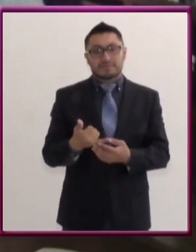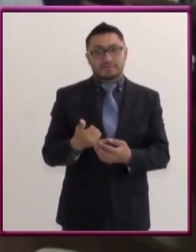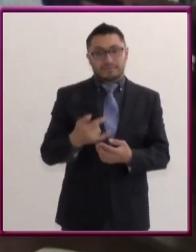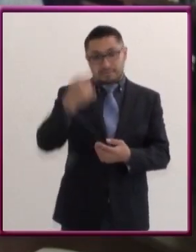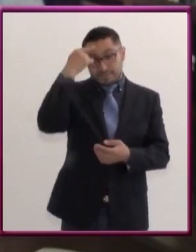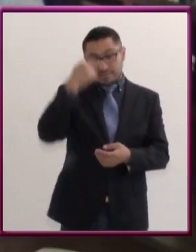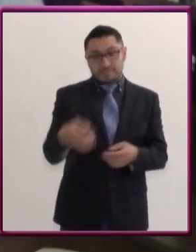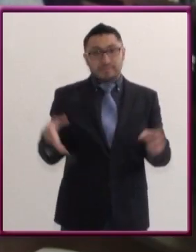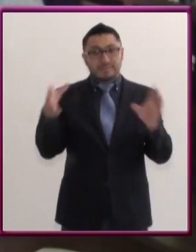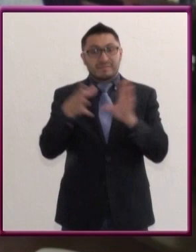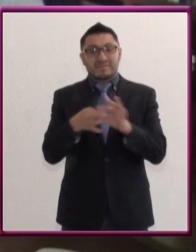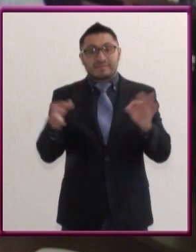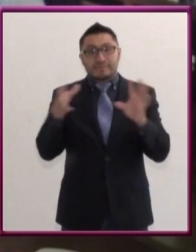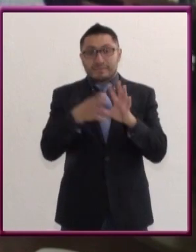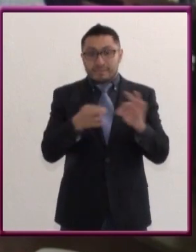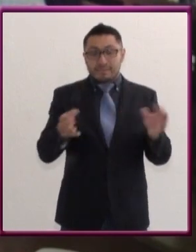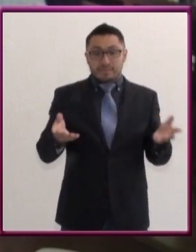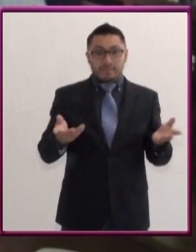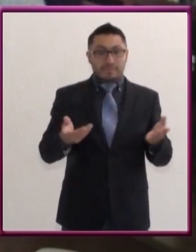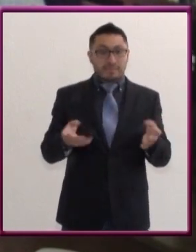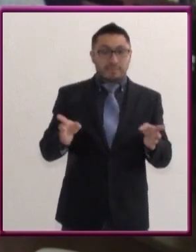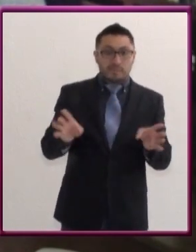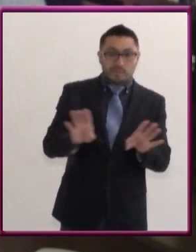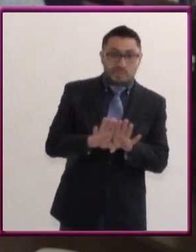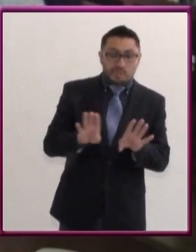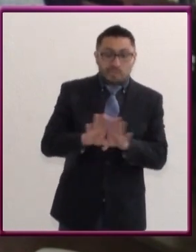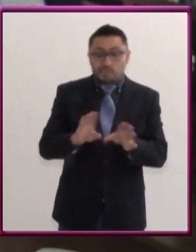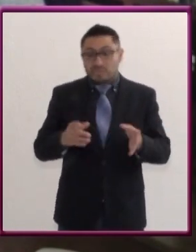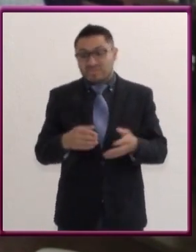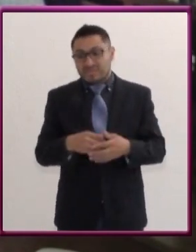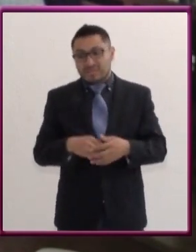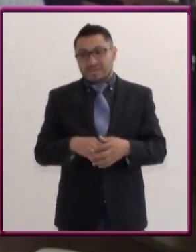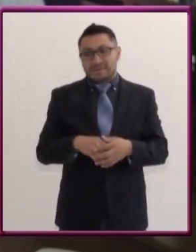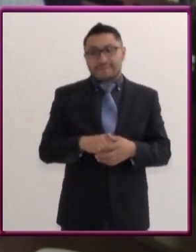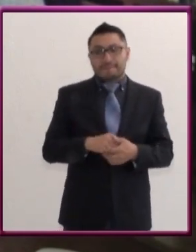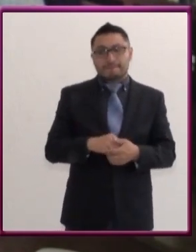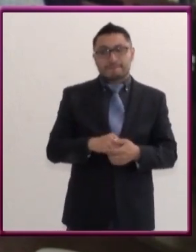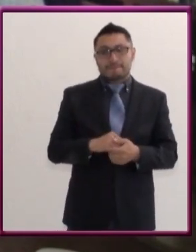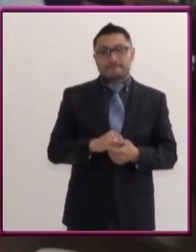Y para describirlos, uno de los